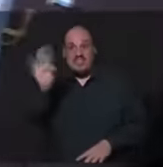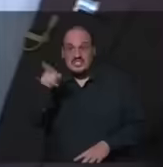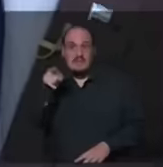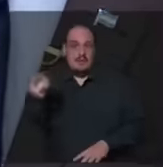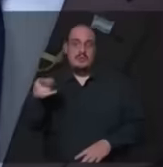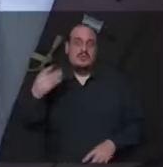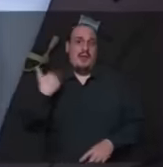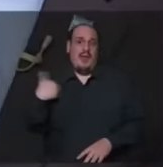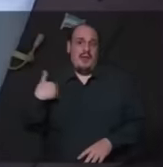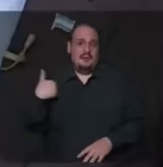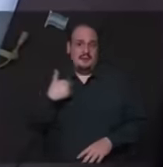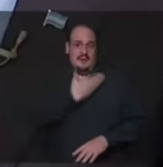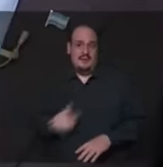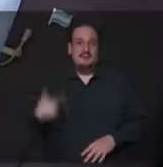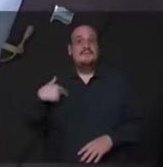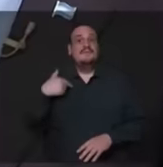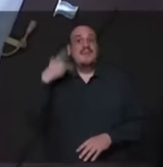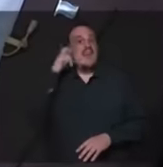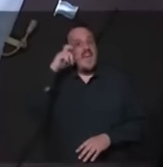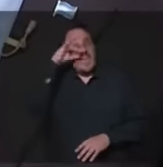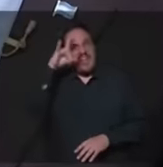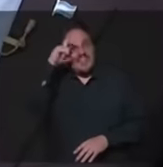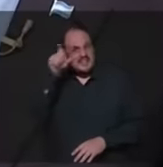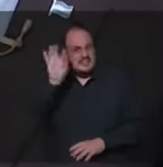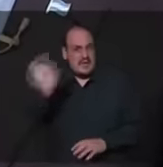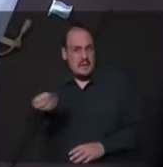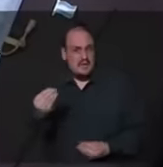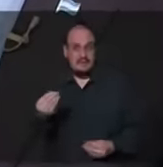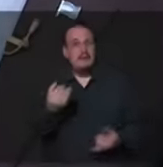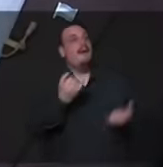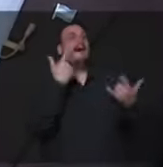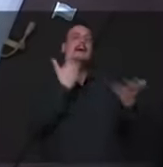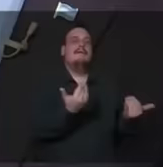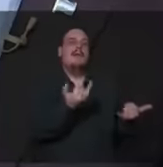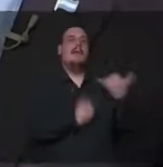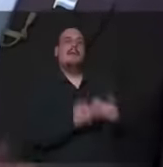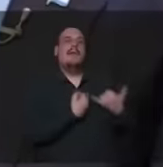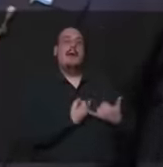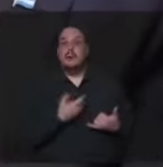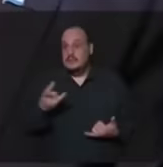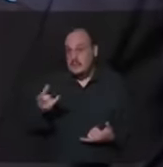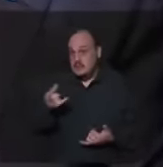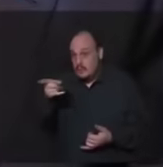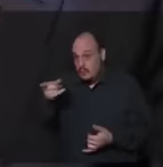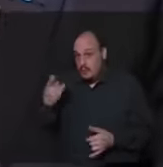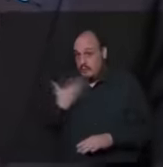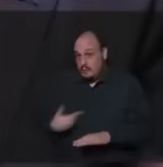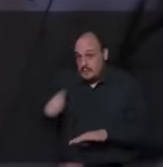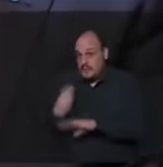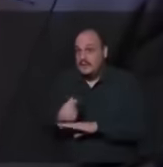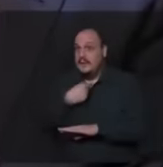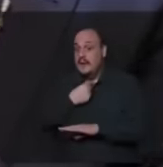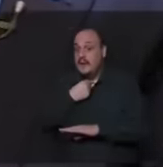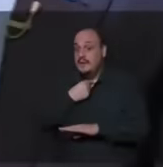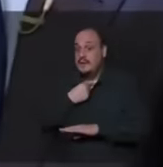presidir la Argentina. ¿Sabés qué es el GDE? A ver, explícame. No, explícame. Digo, porque querés explícame. Ser presidente y desgraciadamente